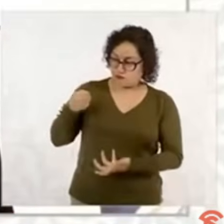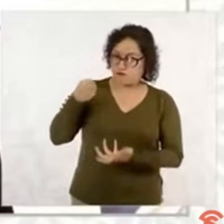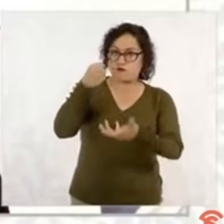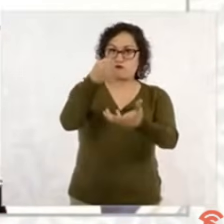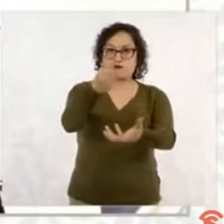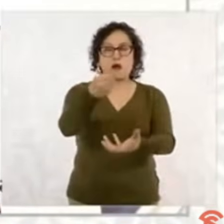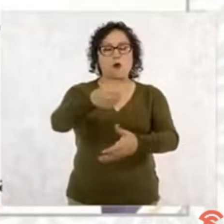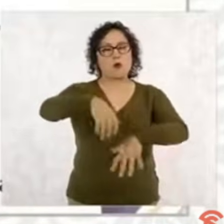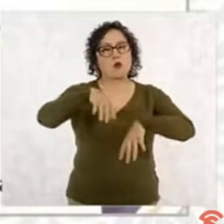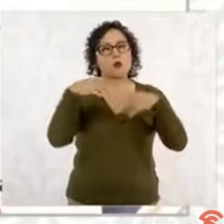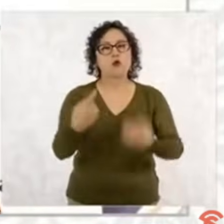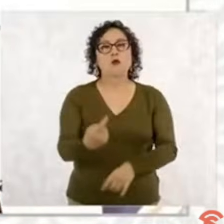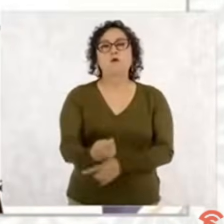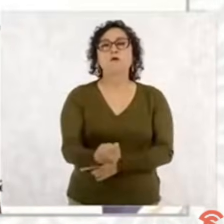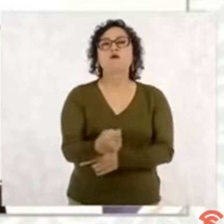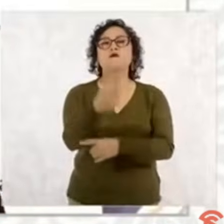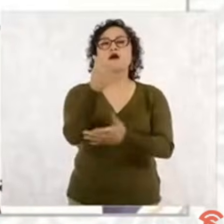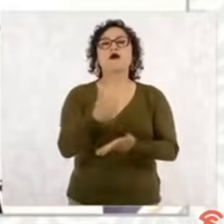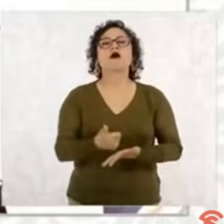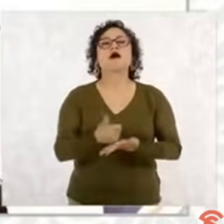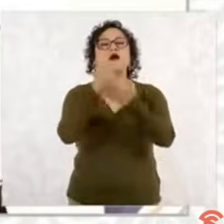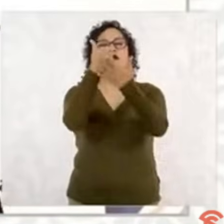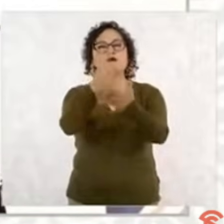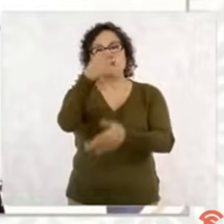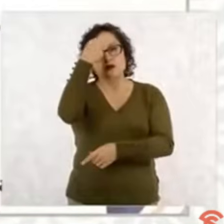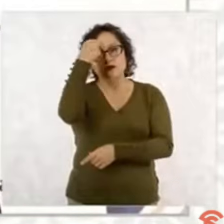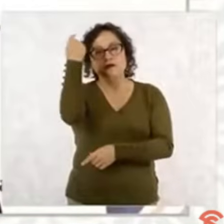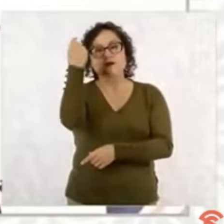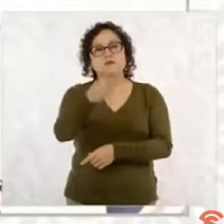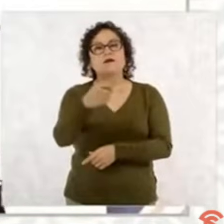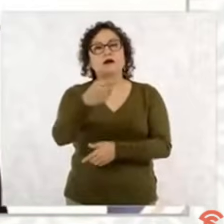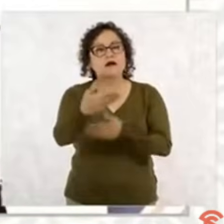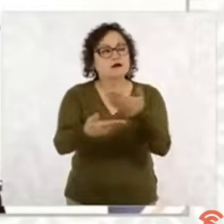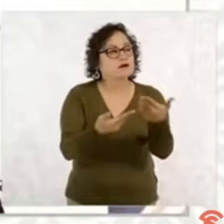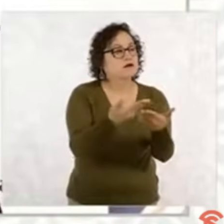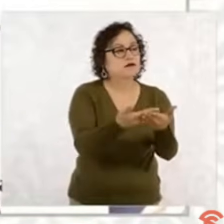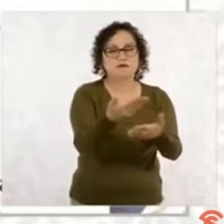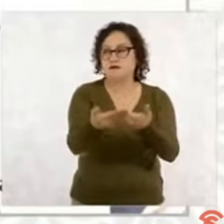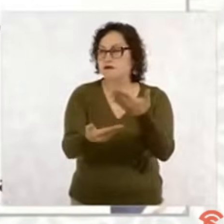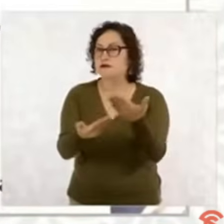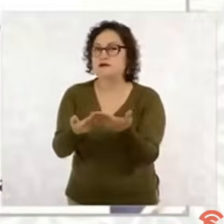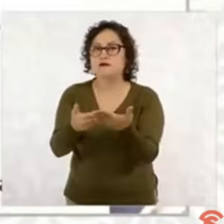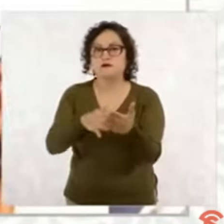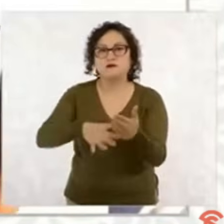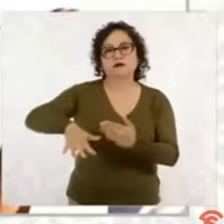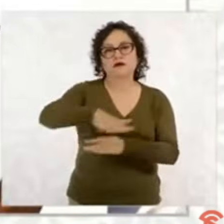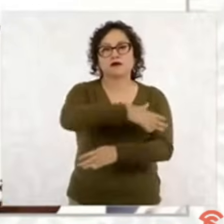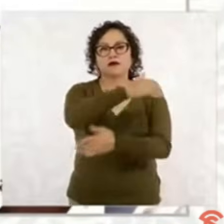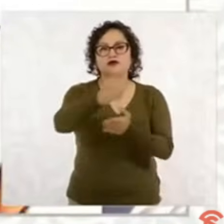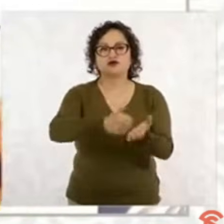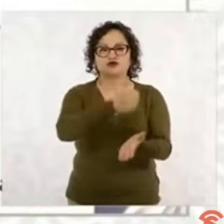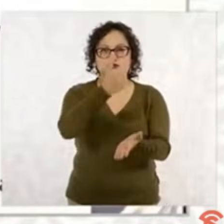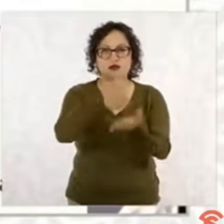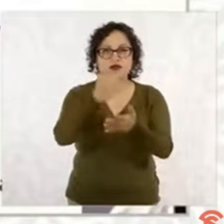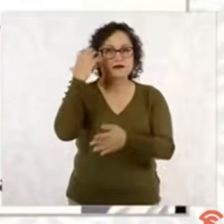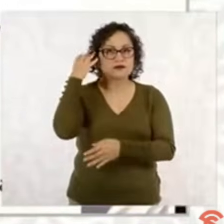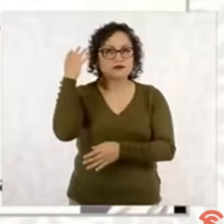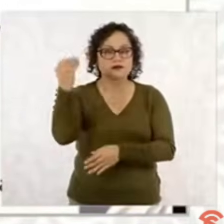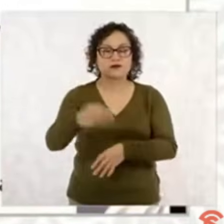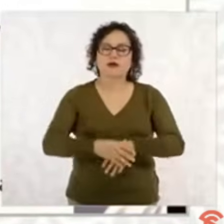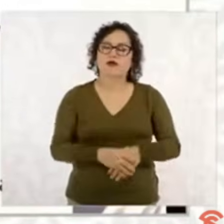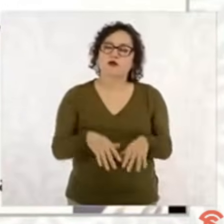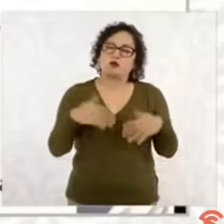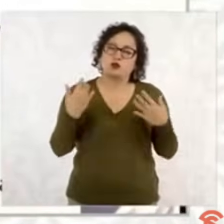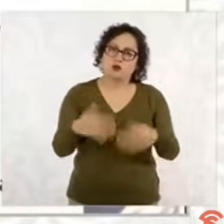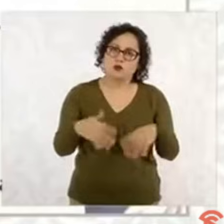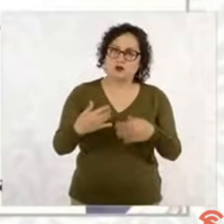nos posibilita garantizar este servicio y este abasto para nuestra zona metropolitana. Agradezco muchísimo que nos